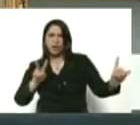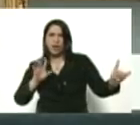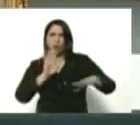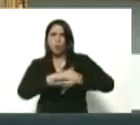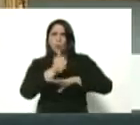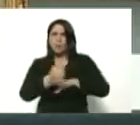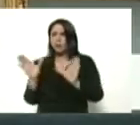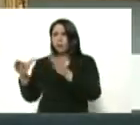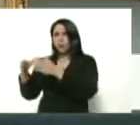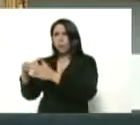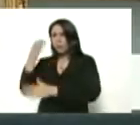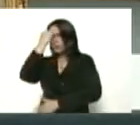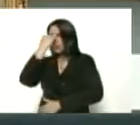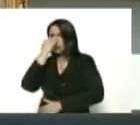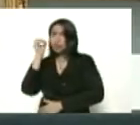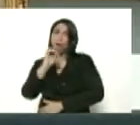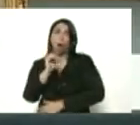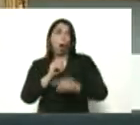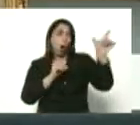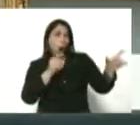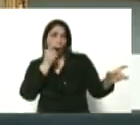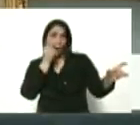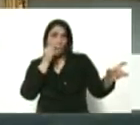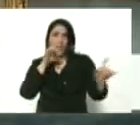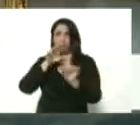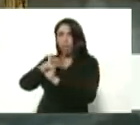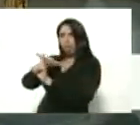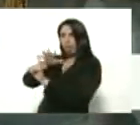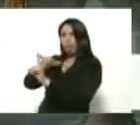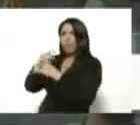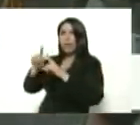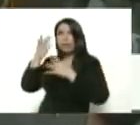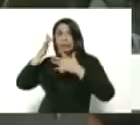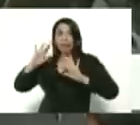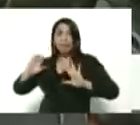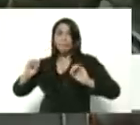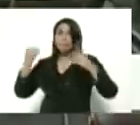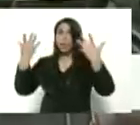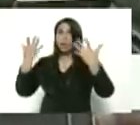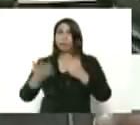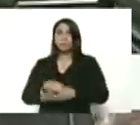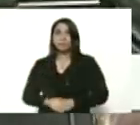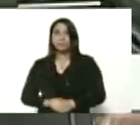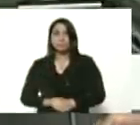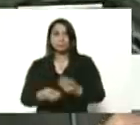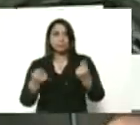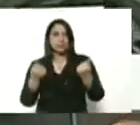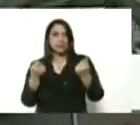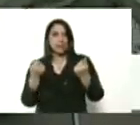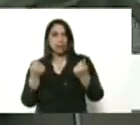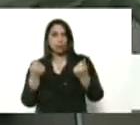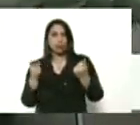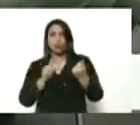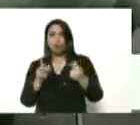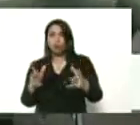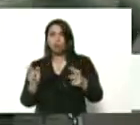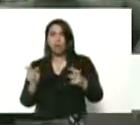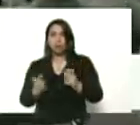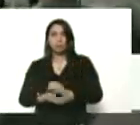terroristas, o él pretendió engañar para tratar de salvar parte del dinero que no ha